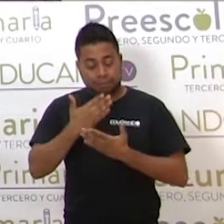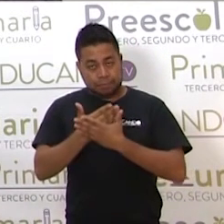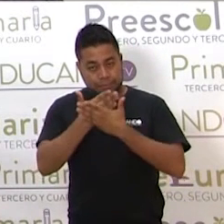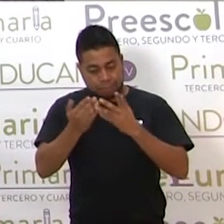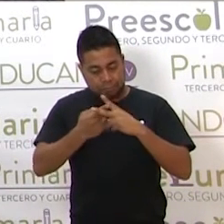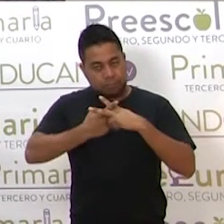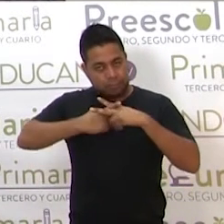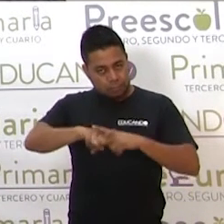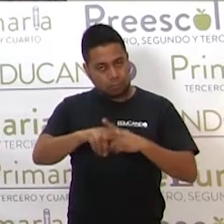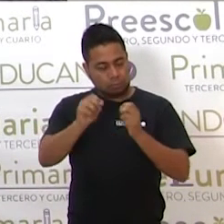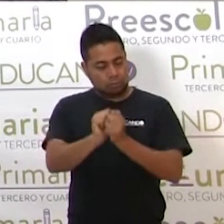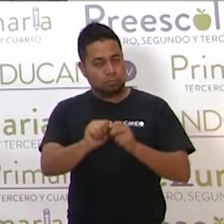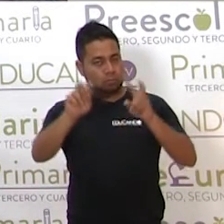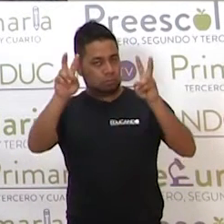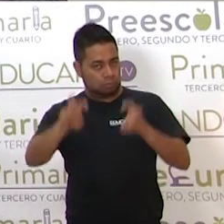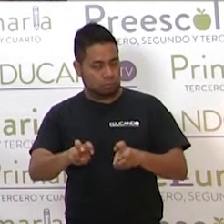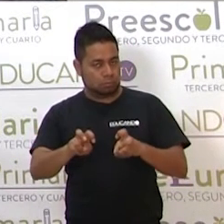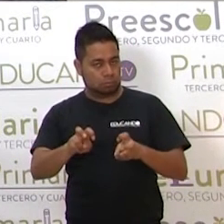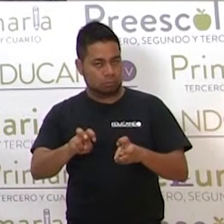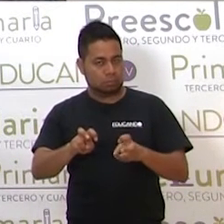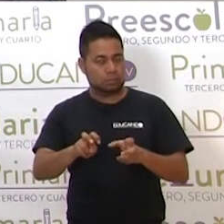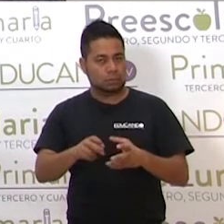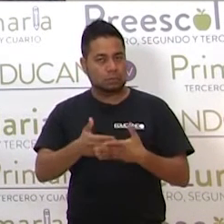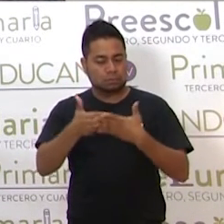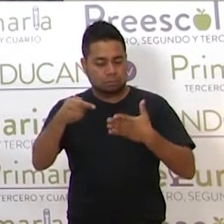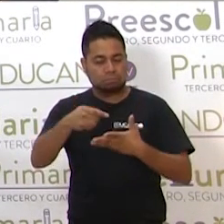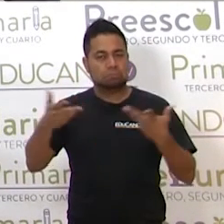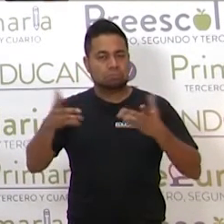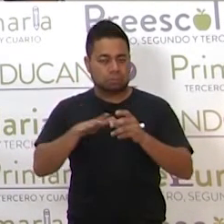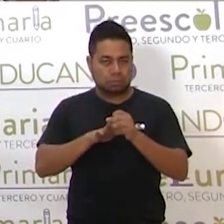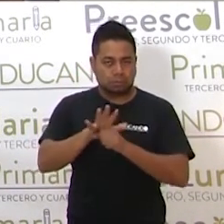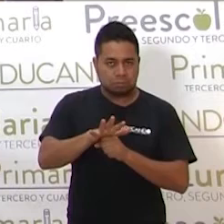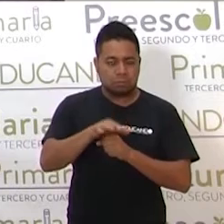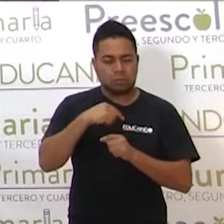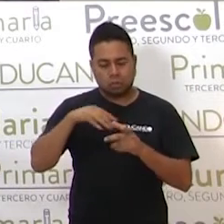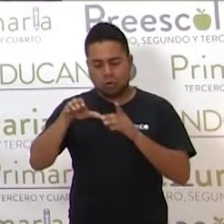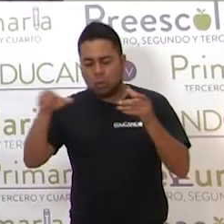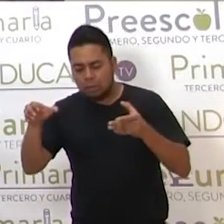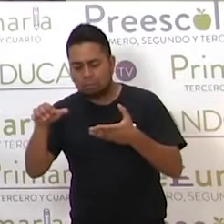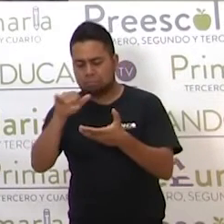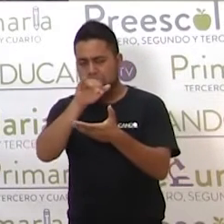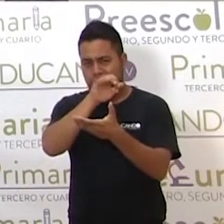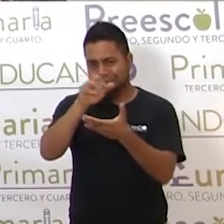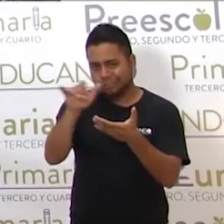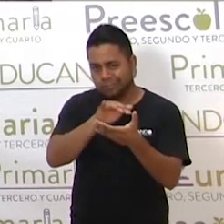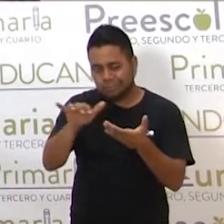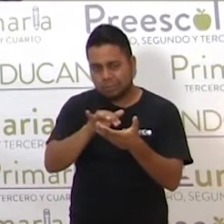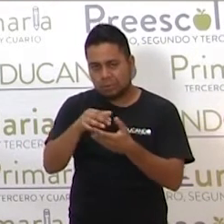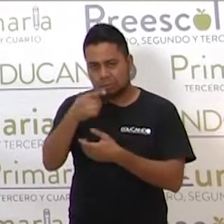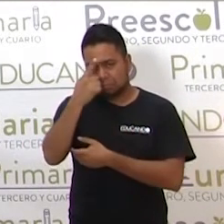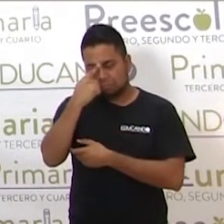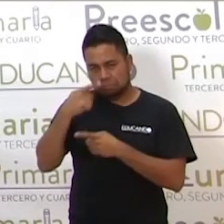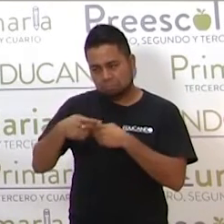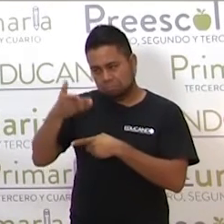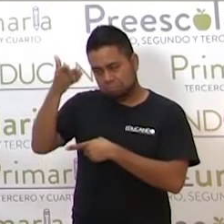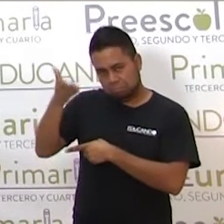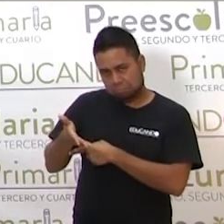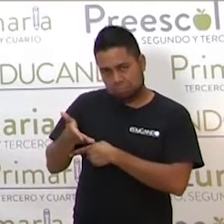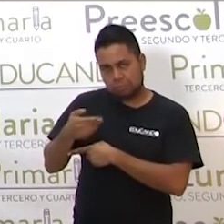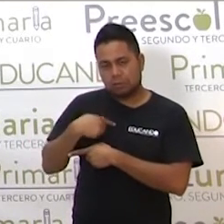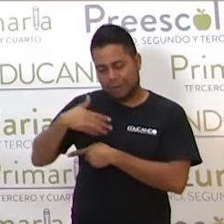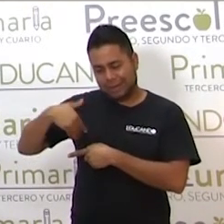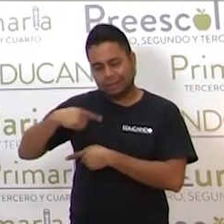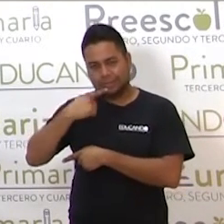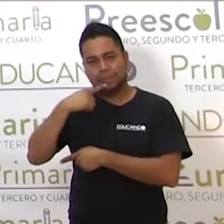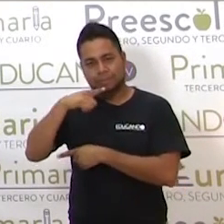en el tema y lo primero que voy a hacer es a leer un cuento. Un cuento del escritor de los que estaba yo